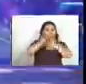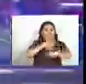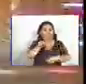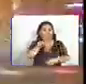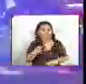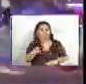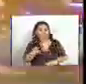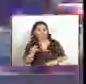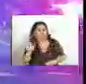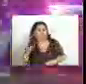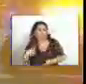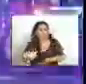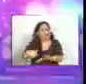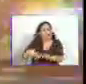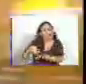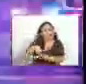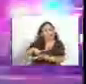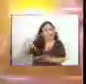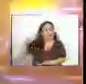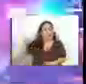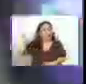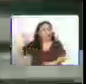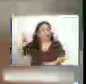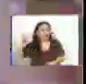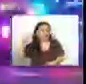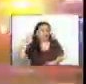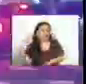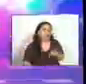policía estatal de Oregon acudió para ayudar